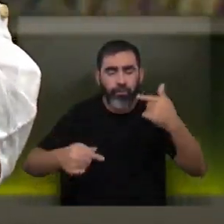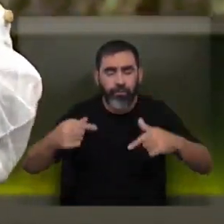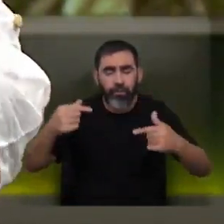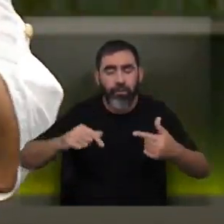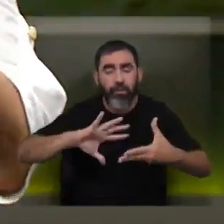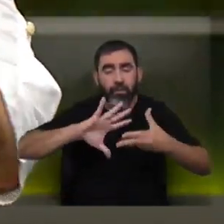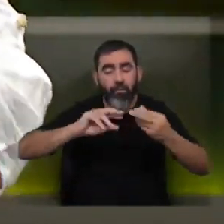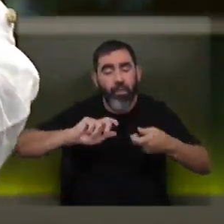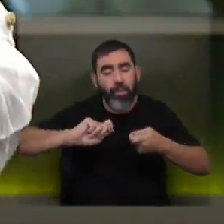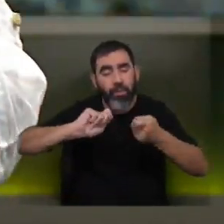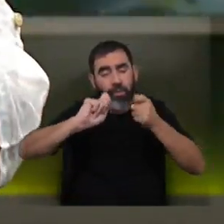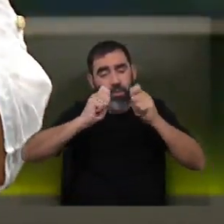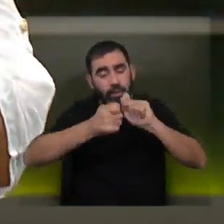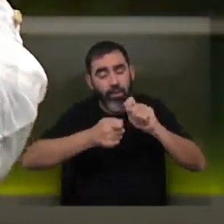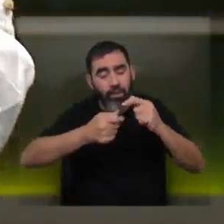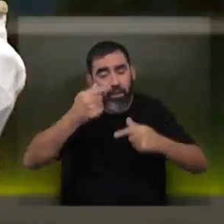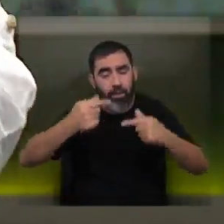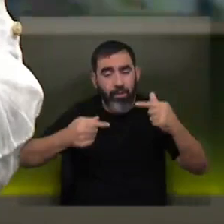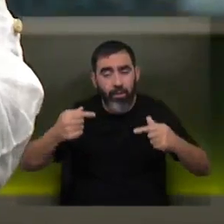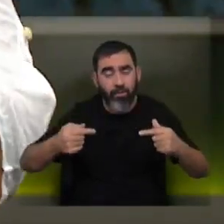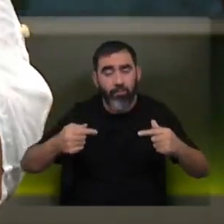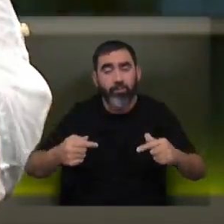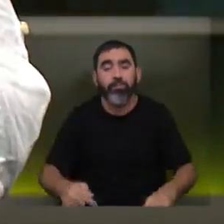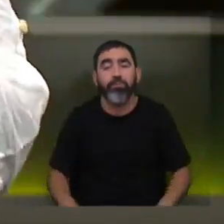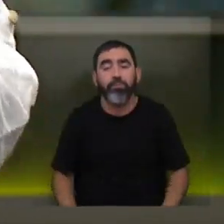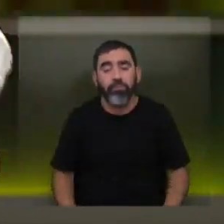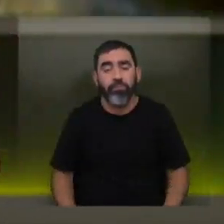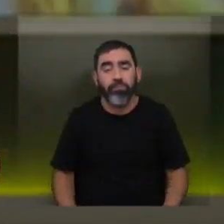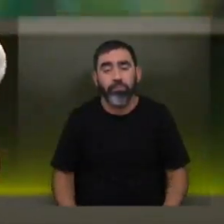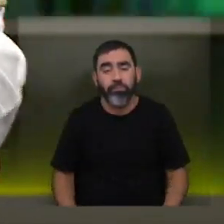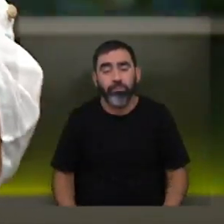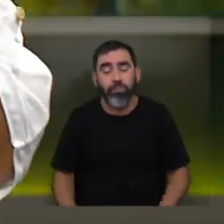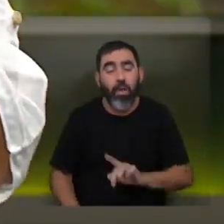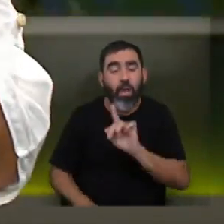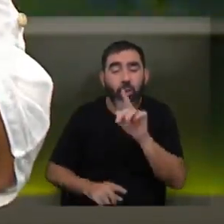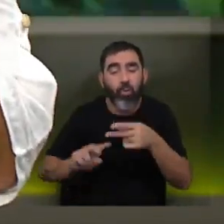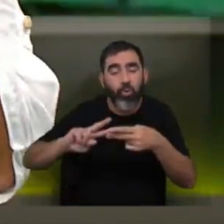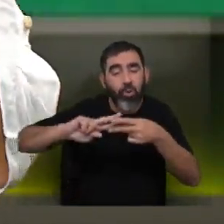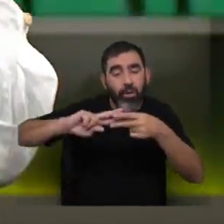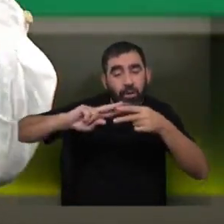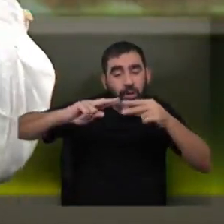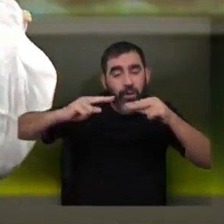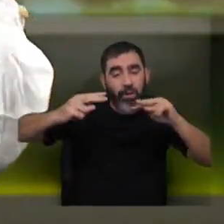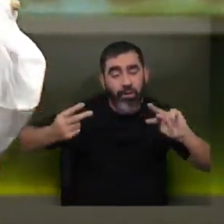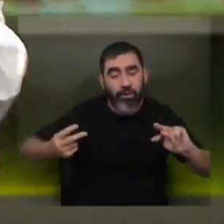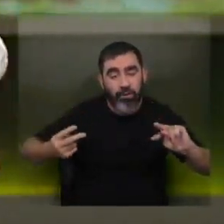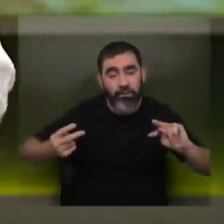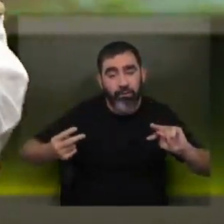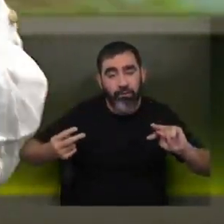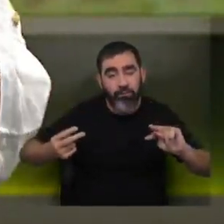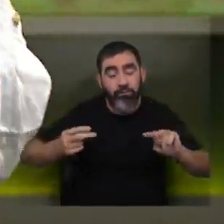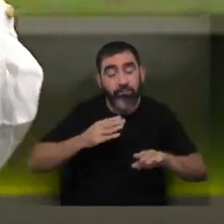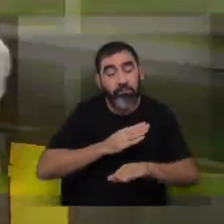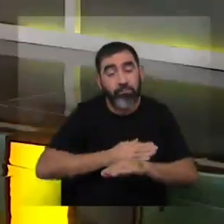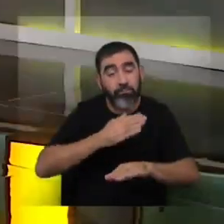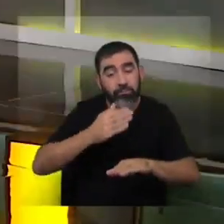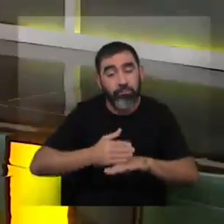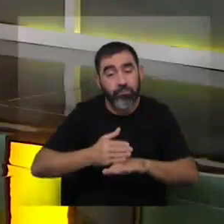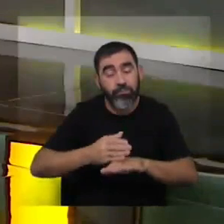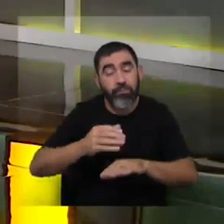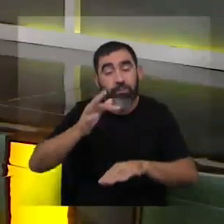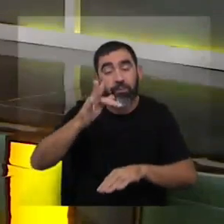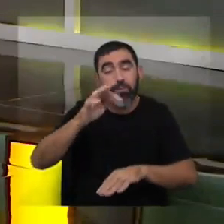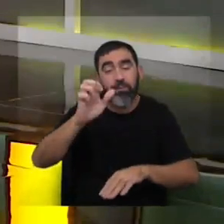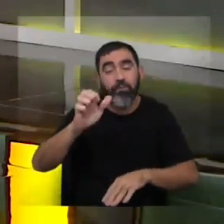tipos de mutaciones, variantes que hay sobre determinados genes que tienen un impacto en el fenotipo, o